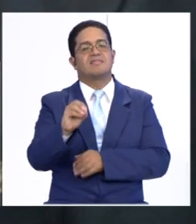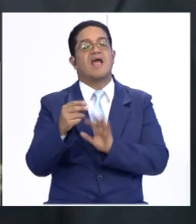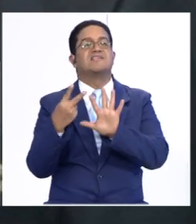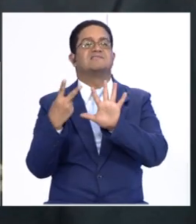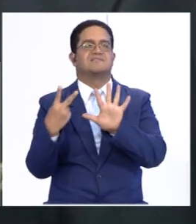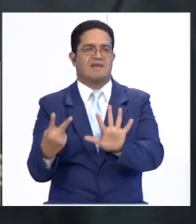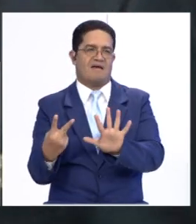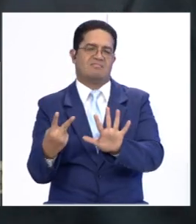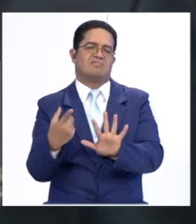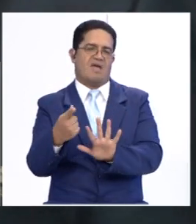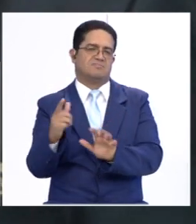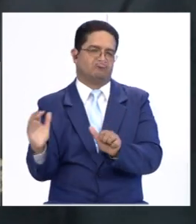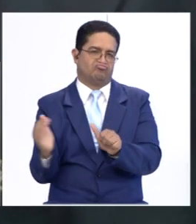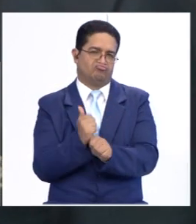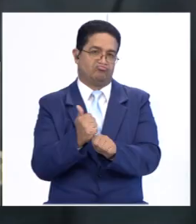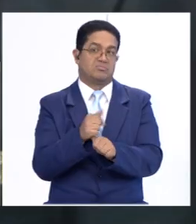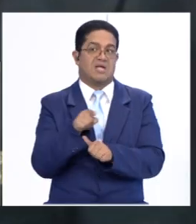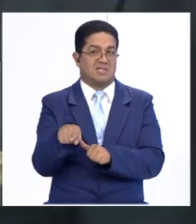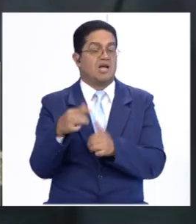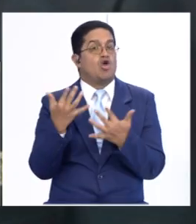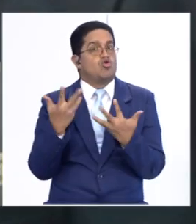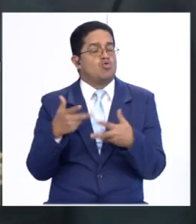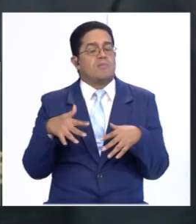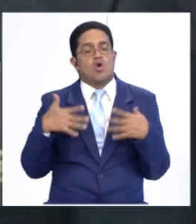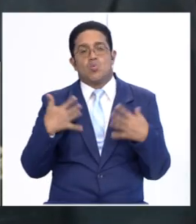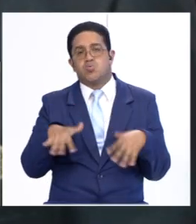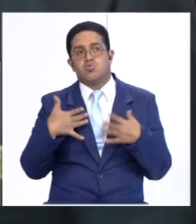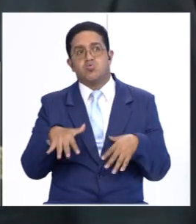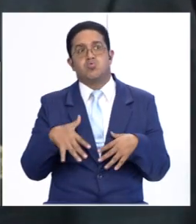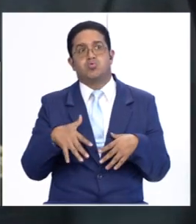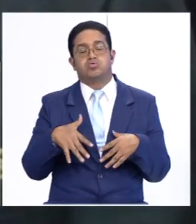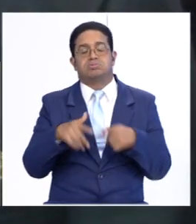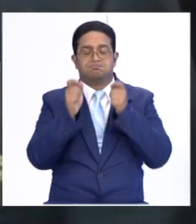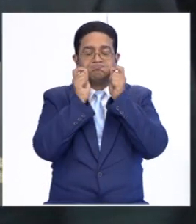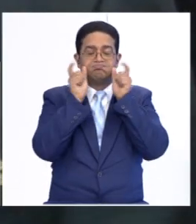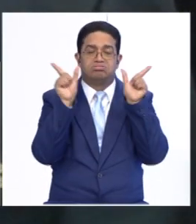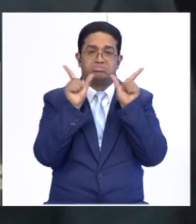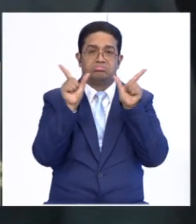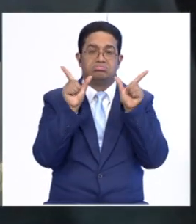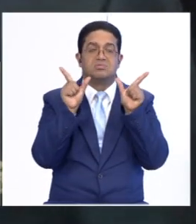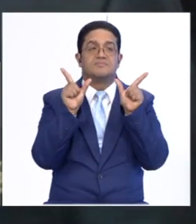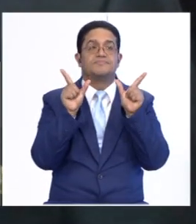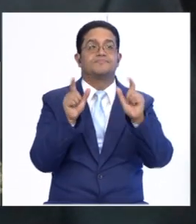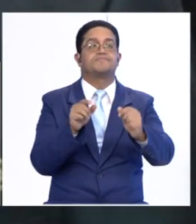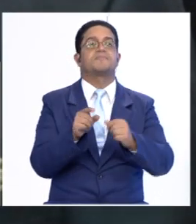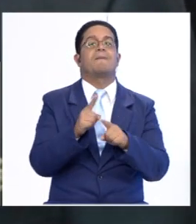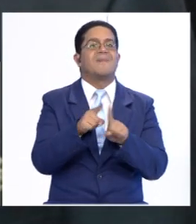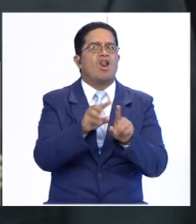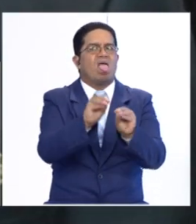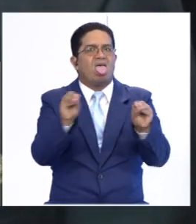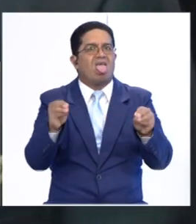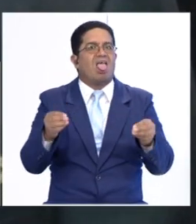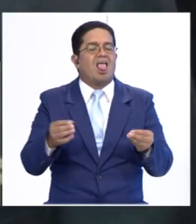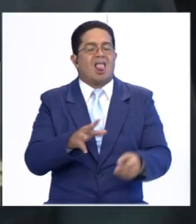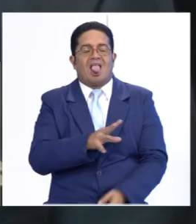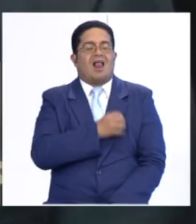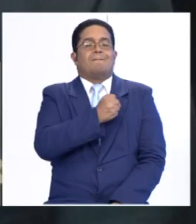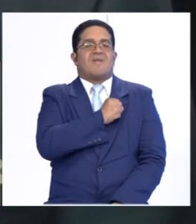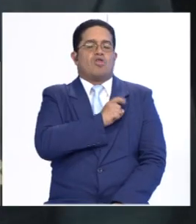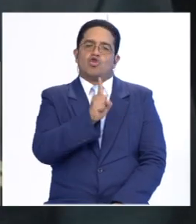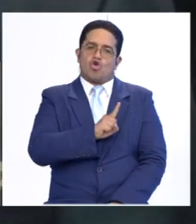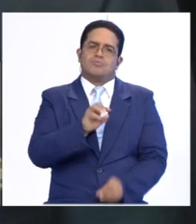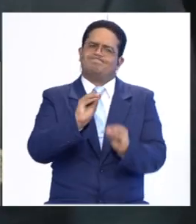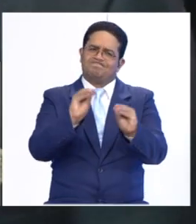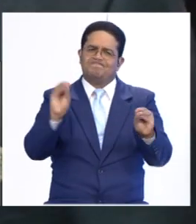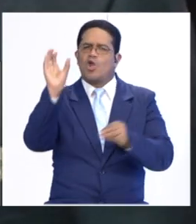con cáncer de mama. Esta es una cifra relativamente alarmante, aunque el objeto no es alarmar, sino crear conciencia colectiva,